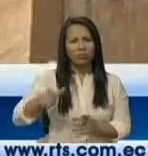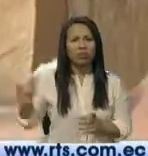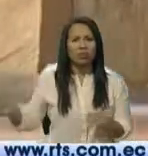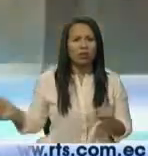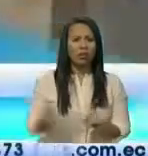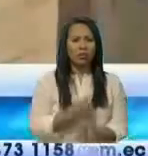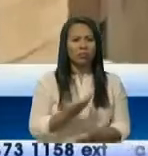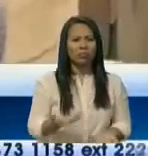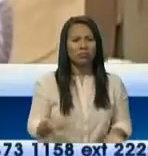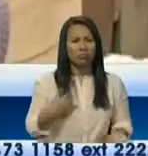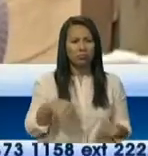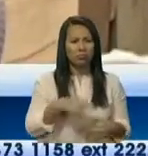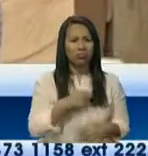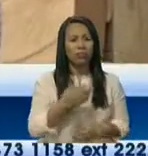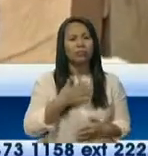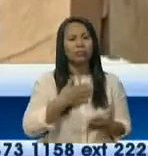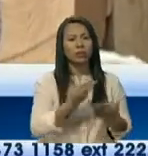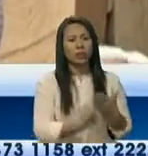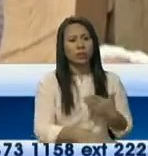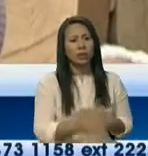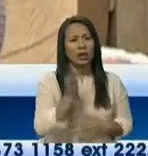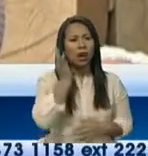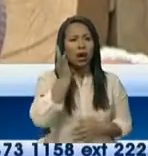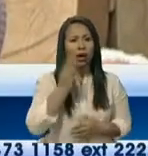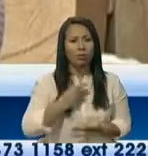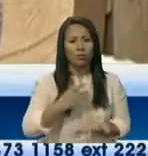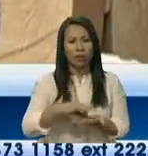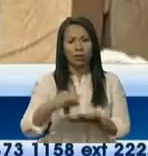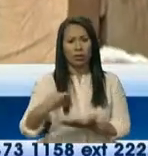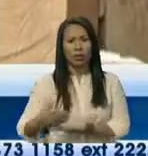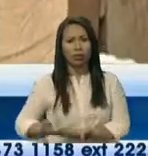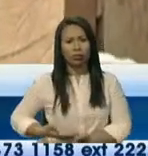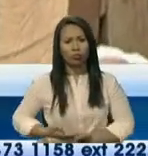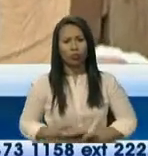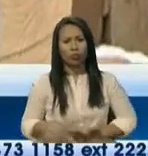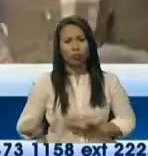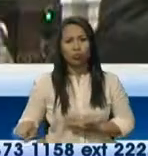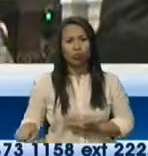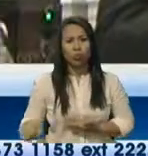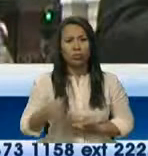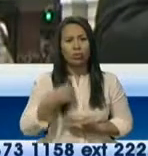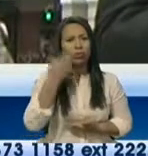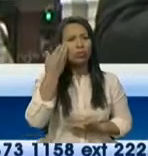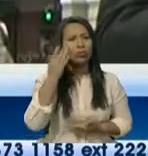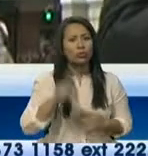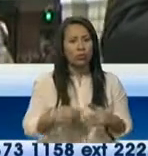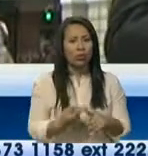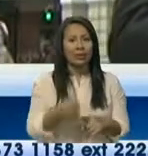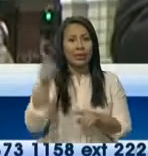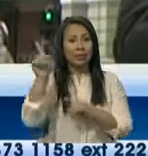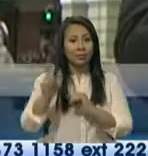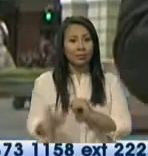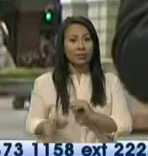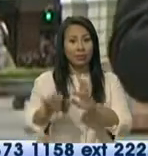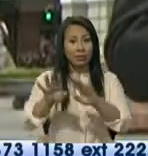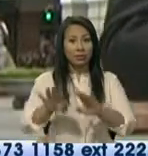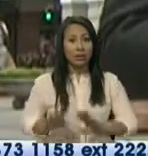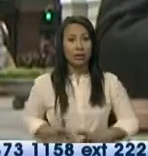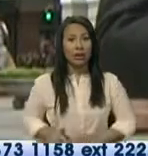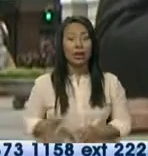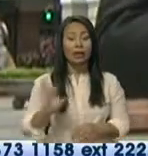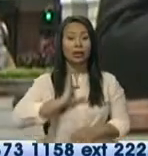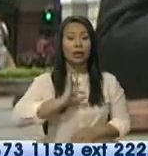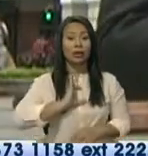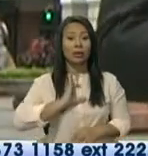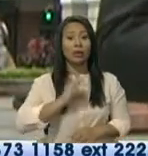que por mis hijas a mí me han dejado, pero no estoy segura. Por su parte, el secretario técnico de Prevención de Asentamientos